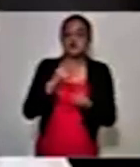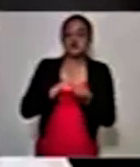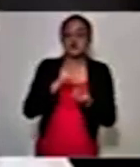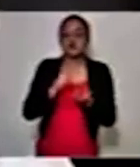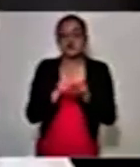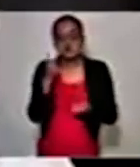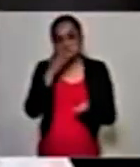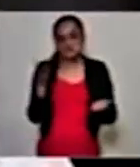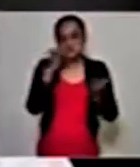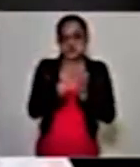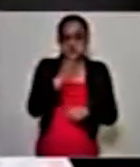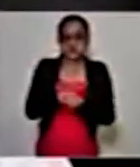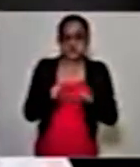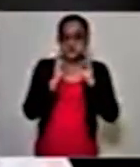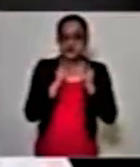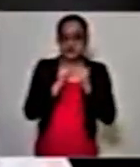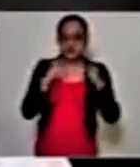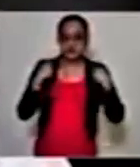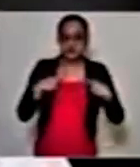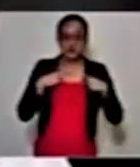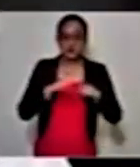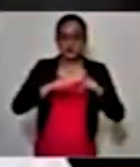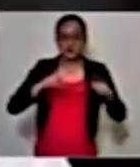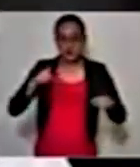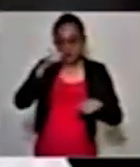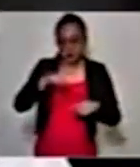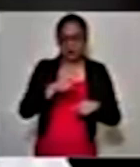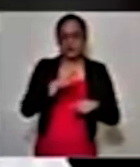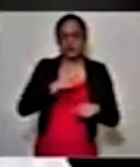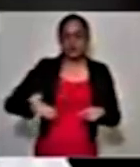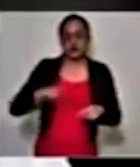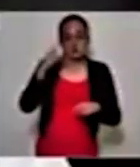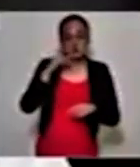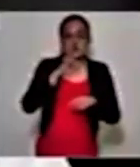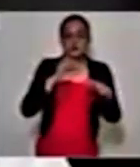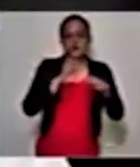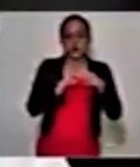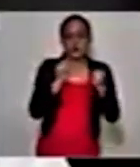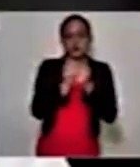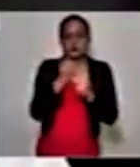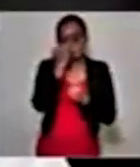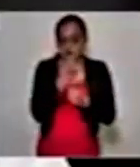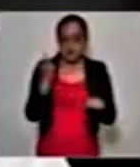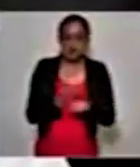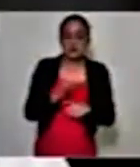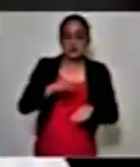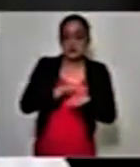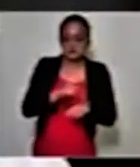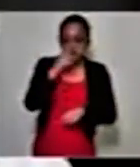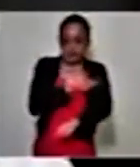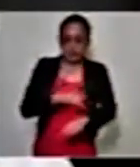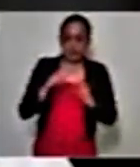licitación. Se han tenido reuniones con personal de desarrollo urbano del municipio de Puebla para darle puntual seguimiento al trámite de los permisos